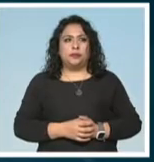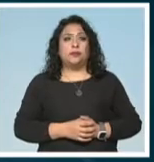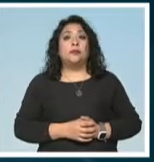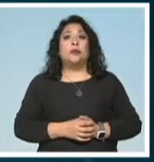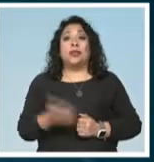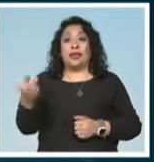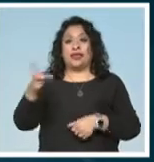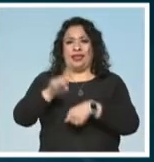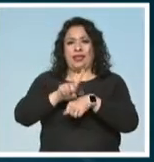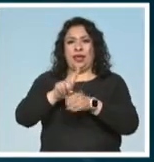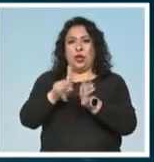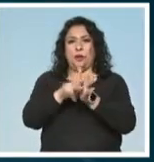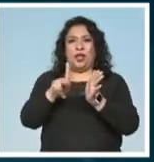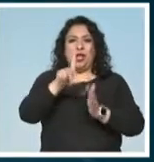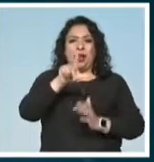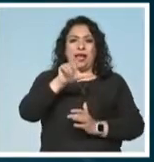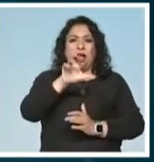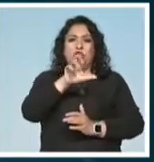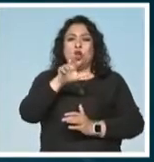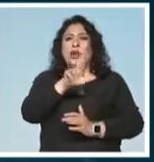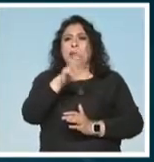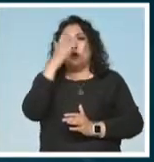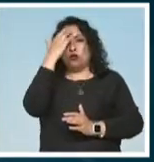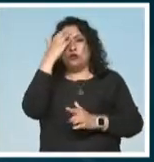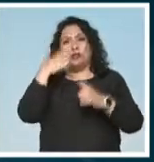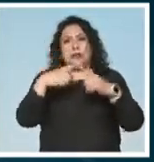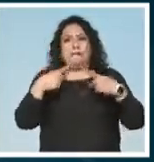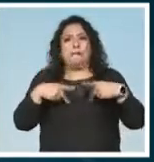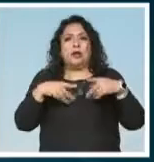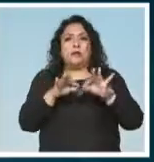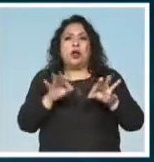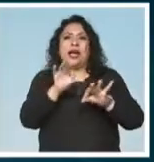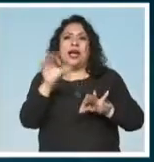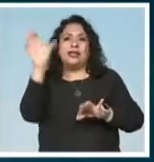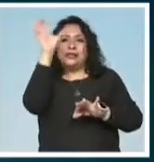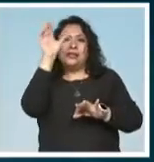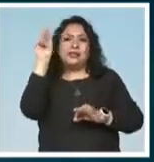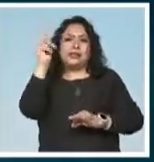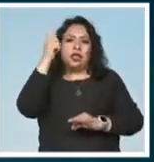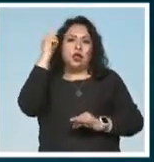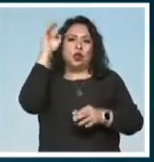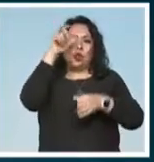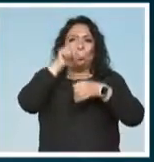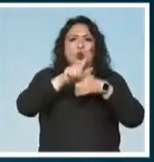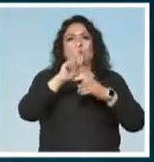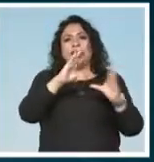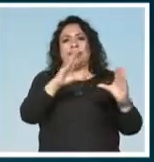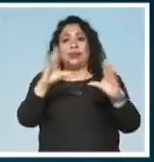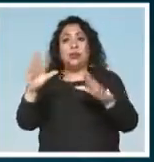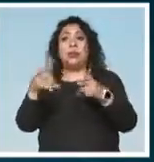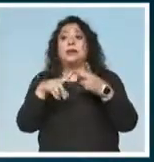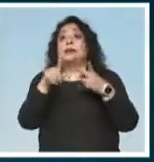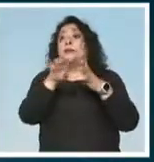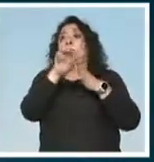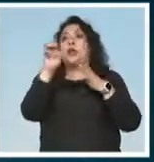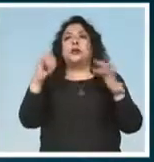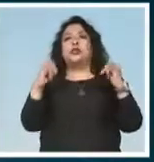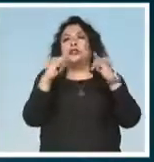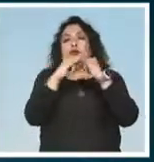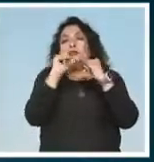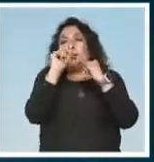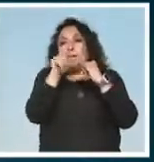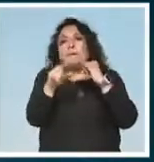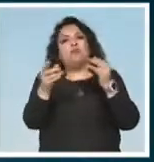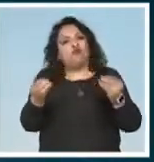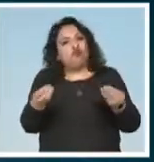El diario La Crónica reconoció a personalidades que han destacado en la ciencia, tecnología, cultura y academia, así como a instituciones que